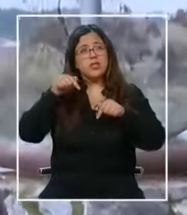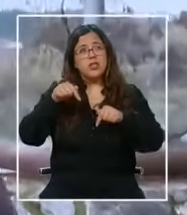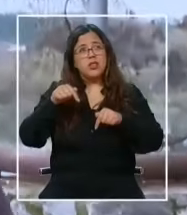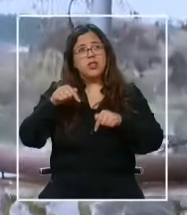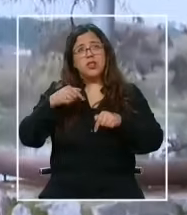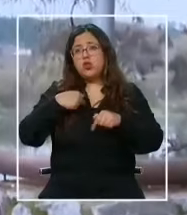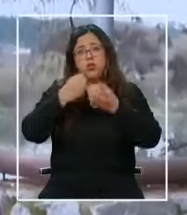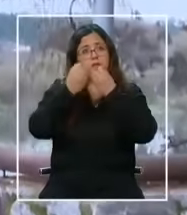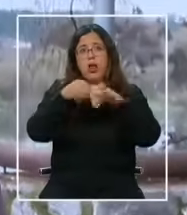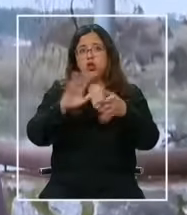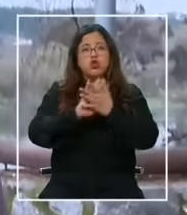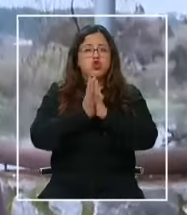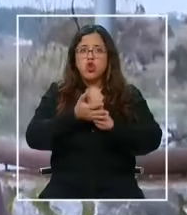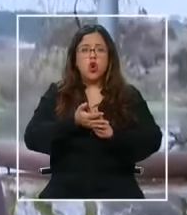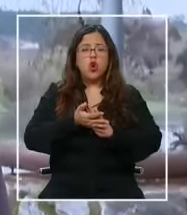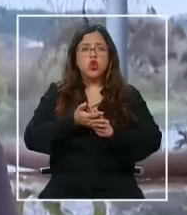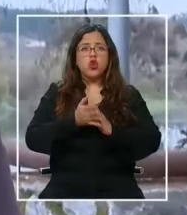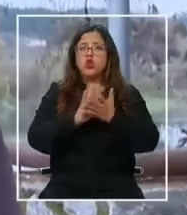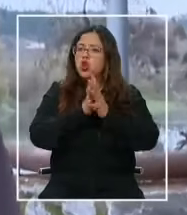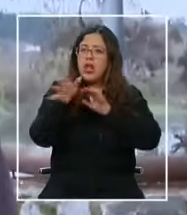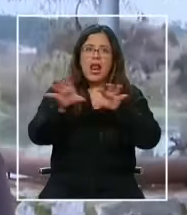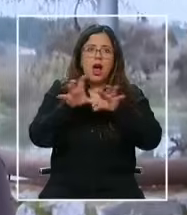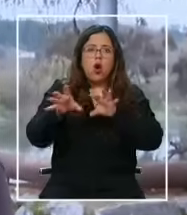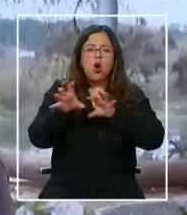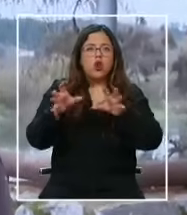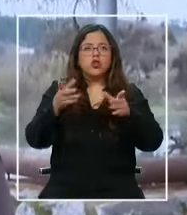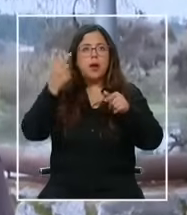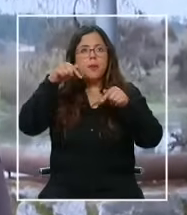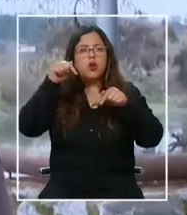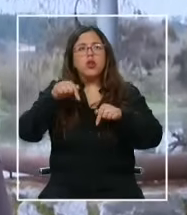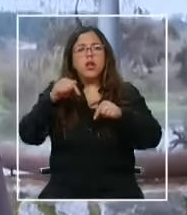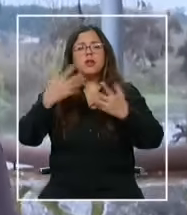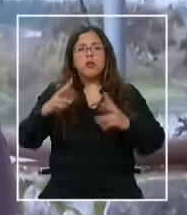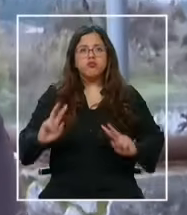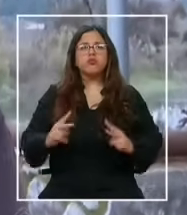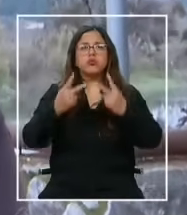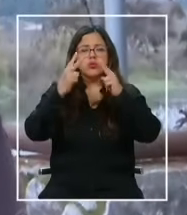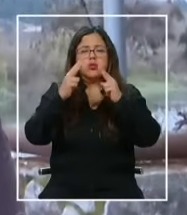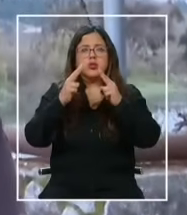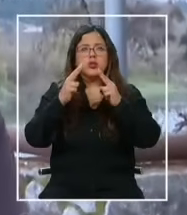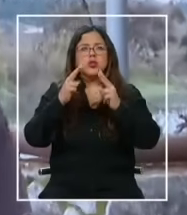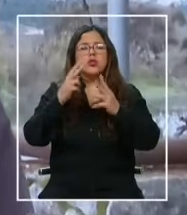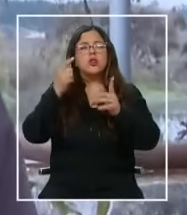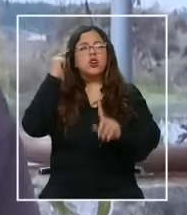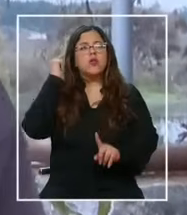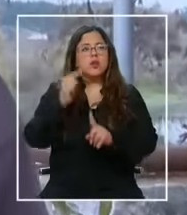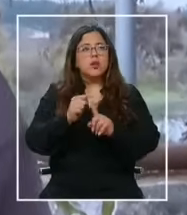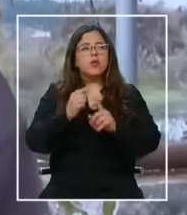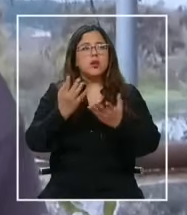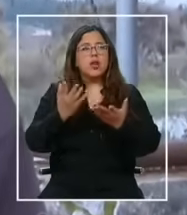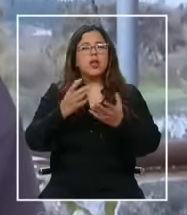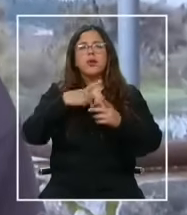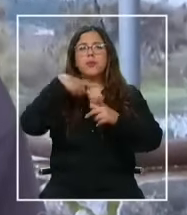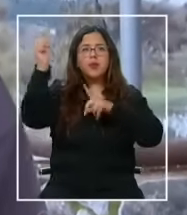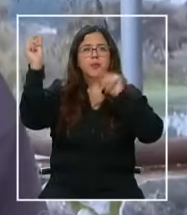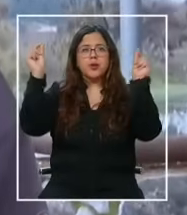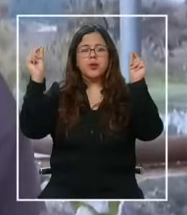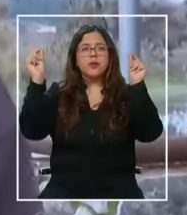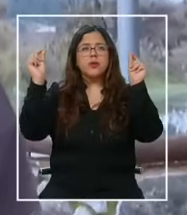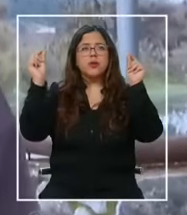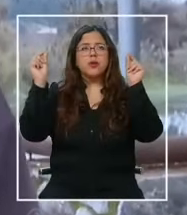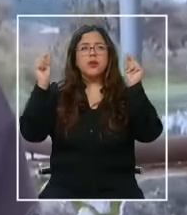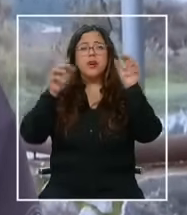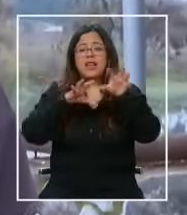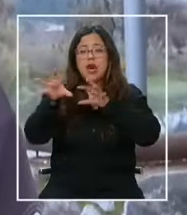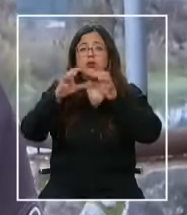yo tuve Pérdida total de toda la mercadería pero hoy día Ya nosotros construimos con ese propósito de evacuar en altura los